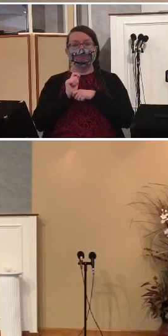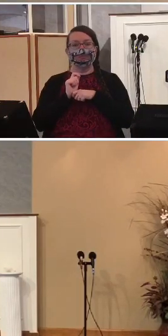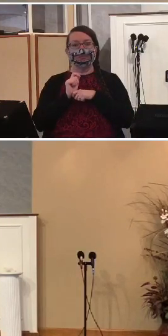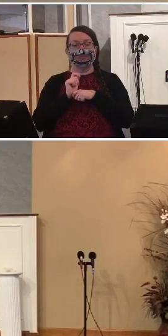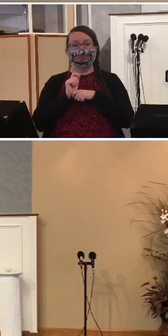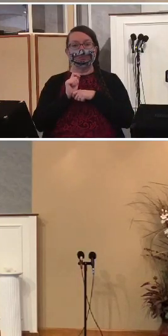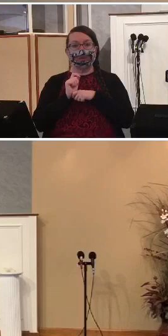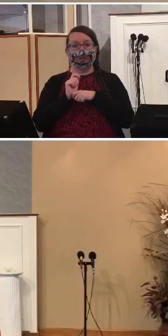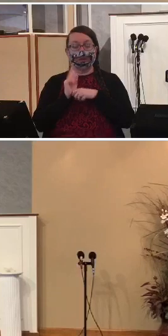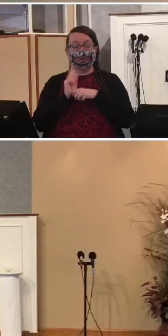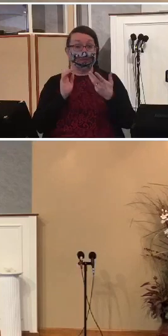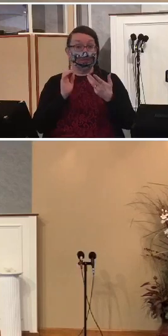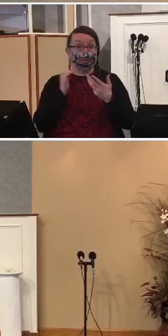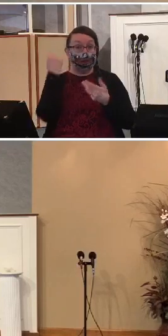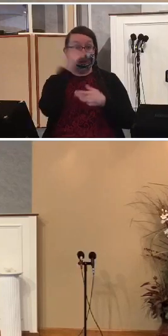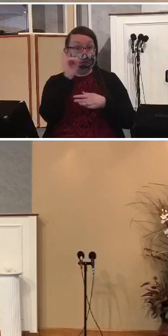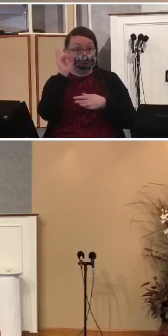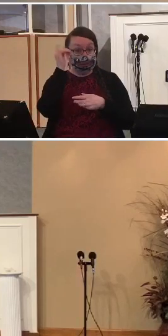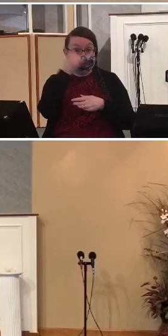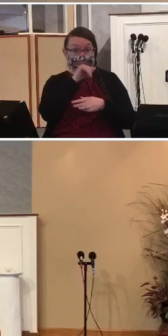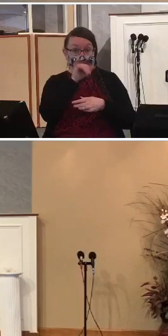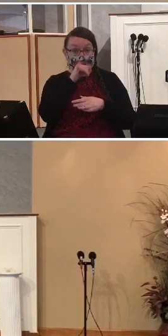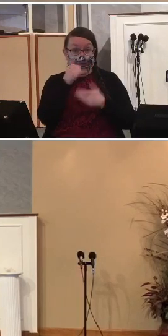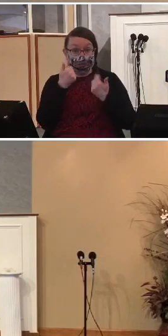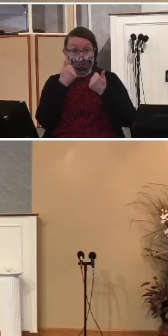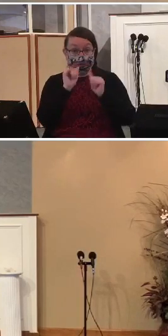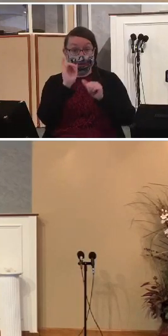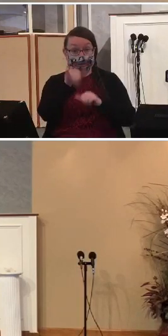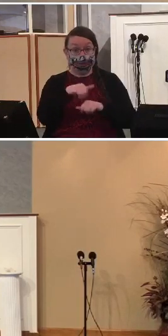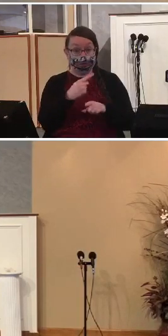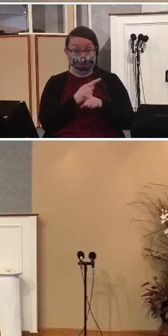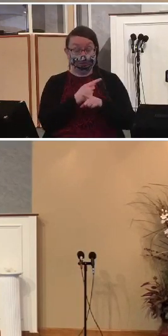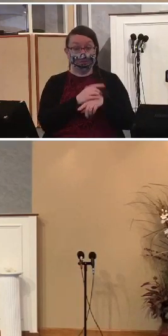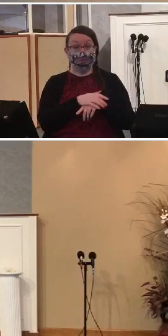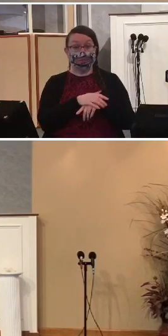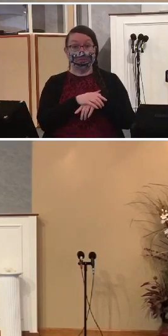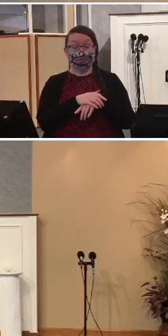Yo me vería tonto tratando.